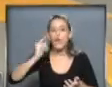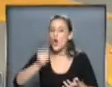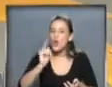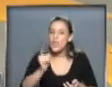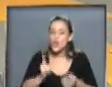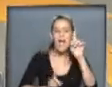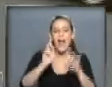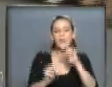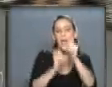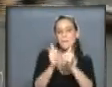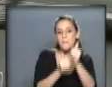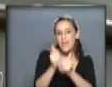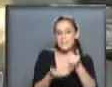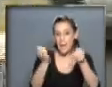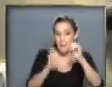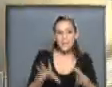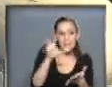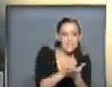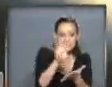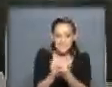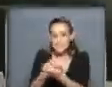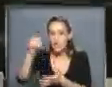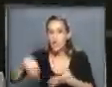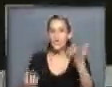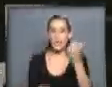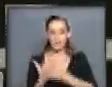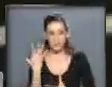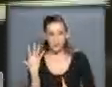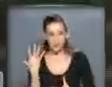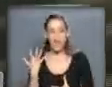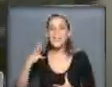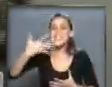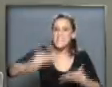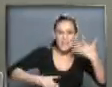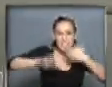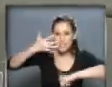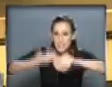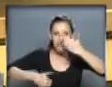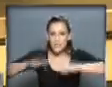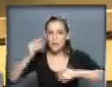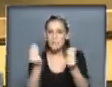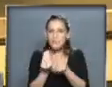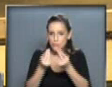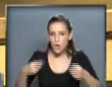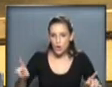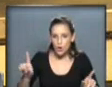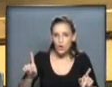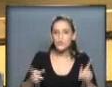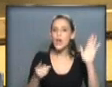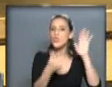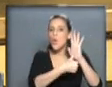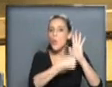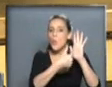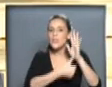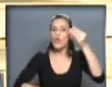determinadas empresas, que es lo que estamos haciendo desde hoy a la mañana. Bueno, lo que nos vamos a llevar es lo que el juzgado dispone que nos llevemos, ¿no? O sea, documentación contable,